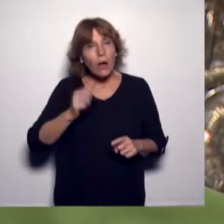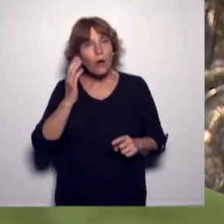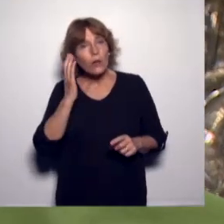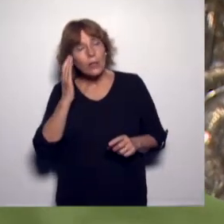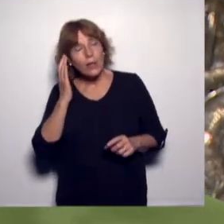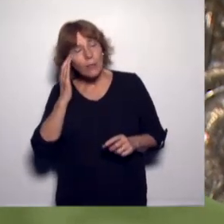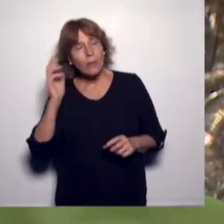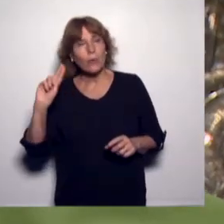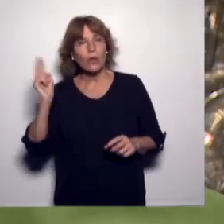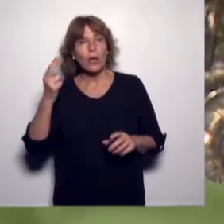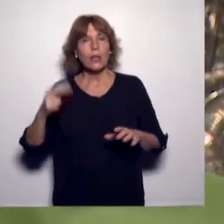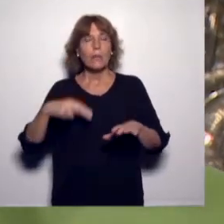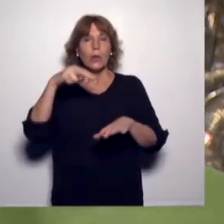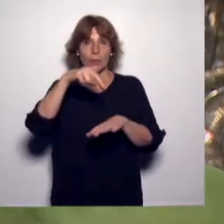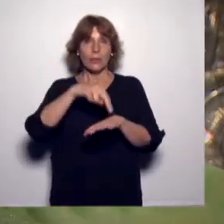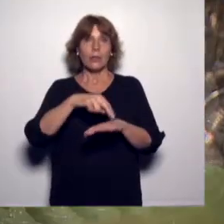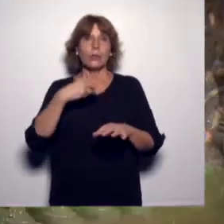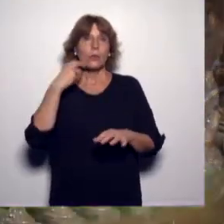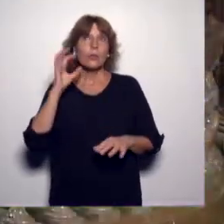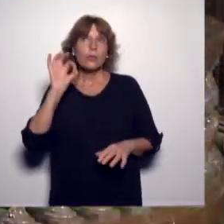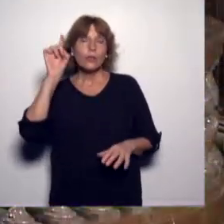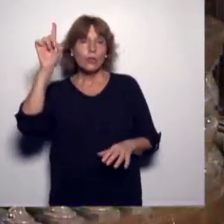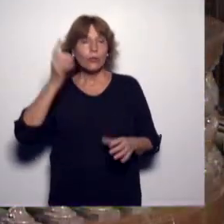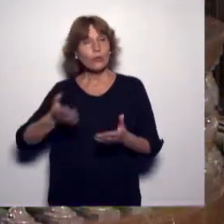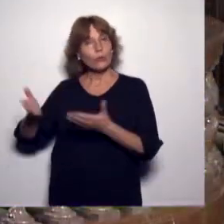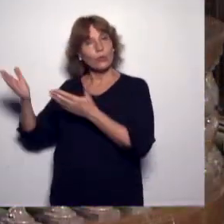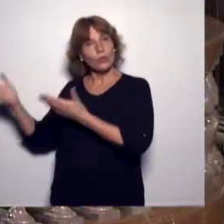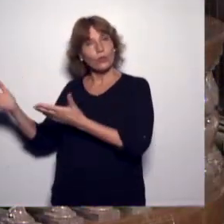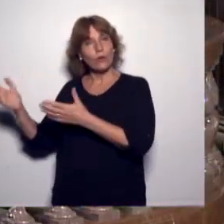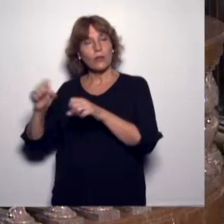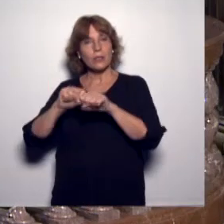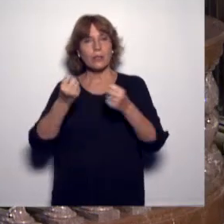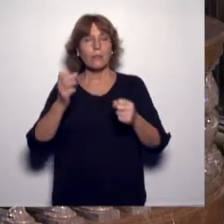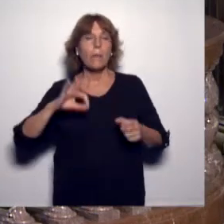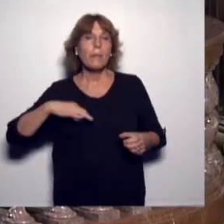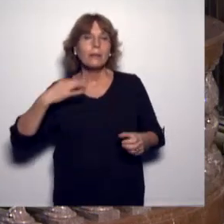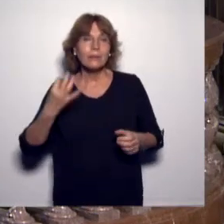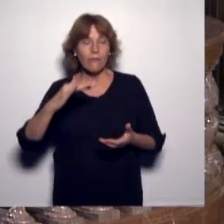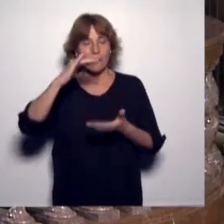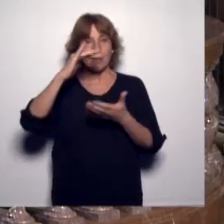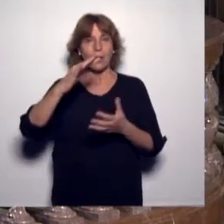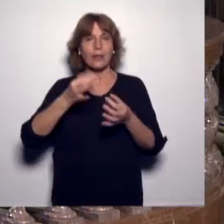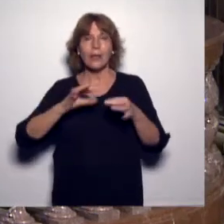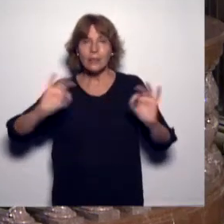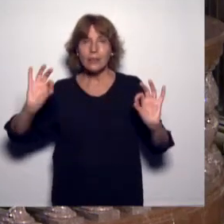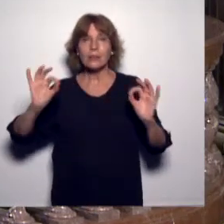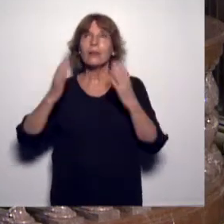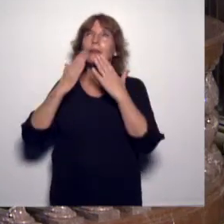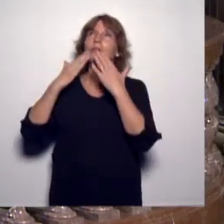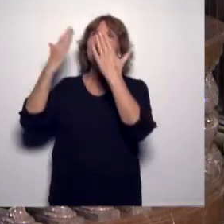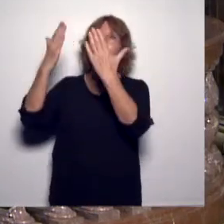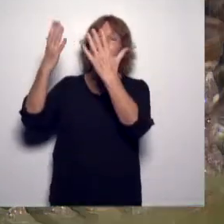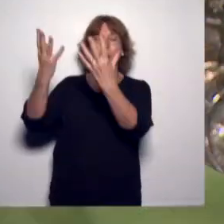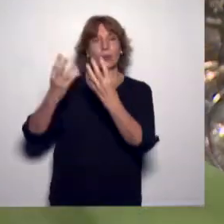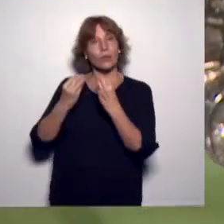y resurrección de tu Hijo, te ofrecemos el pan de vida y el cáliz de salvación y te damos gracias porque nos